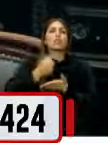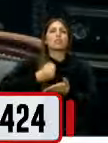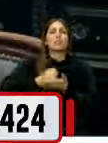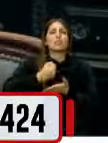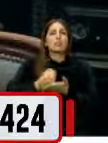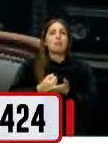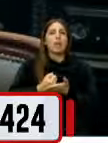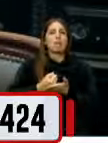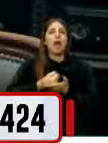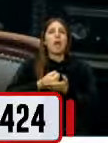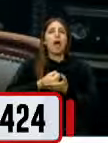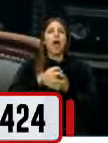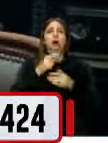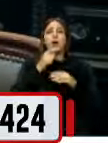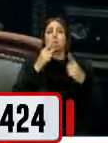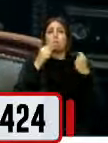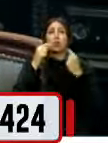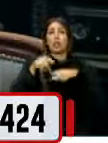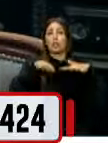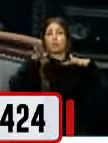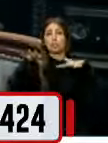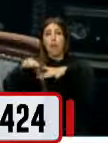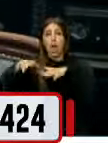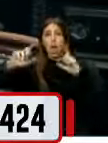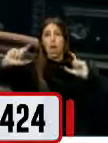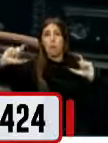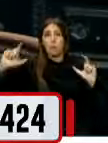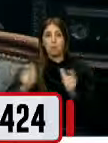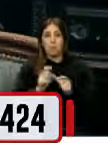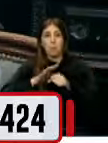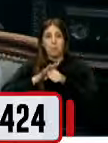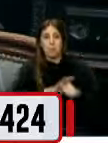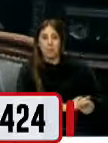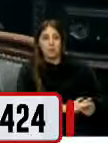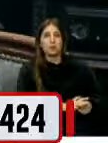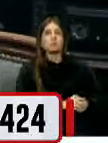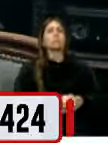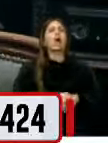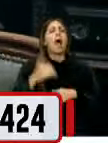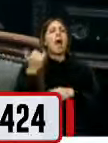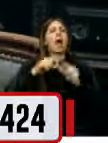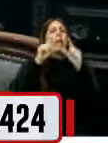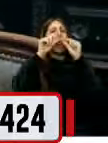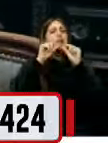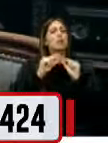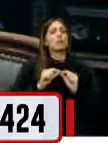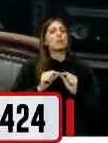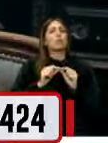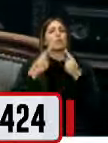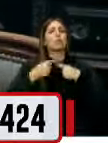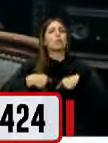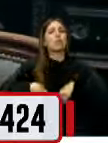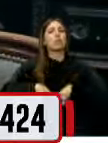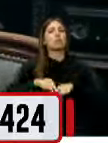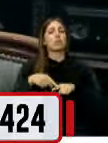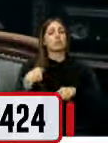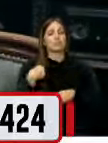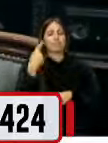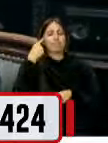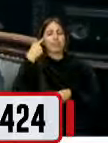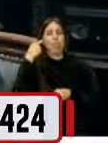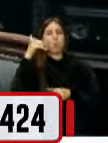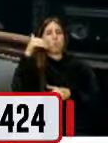a esto? No, si esto avanza, este país se va a prender fuego. Porque las 300.000 personas que recién decían que se quedan sin un ingreso, tienen familia atrás,